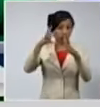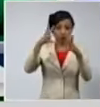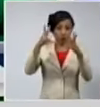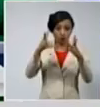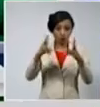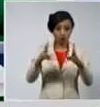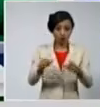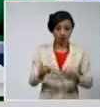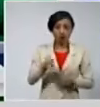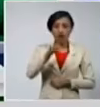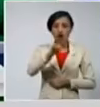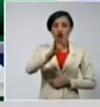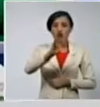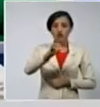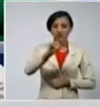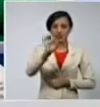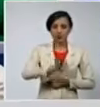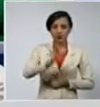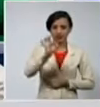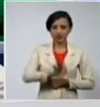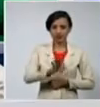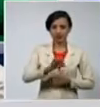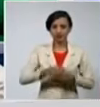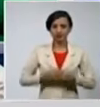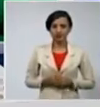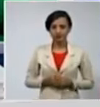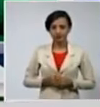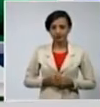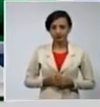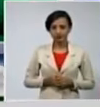el 90%. Los 7